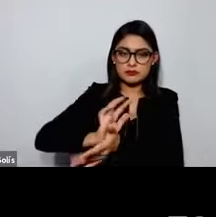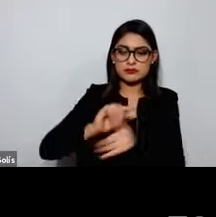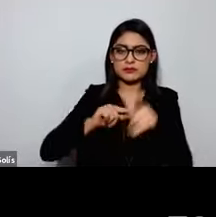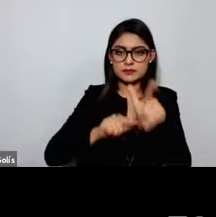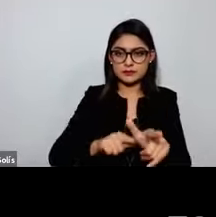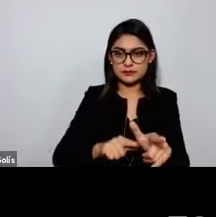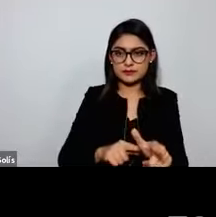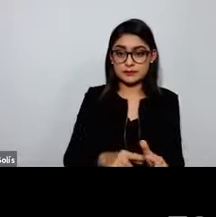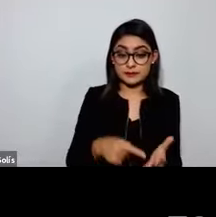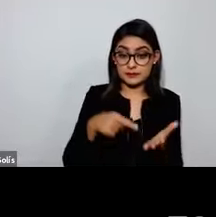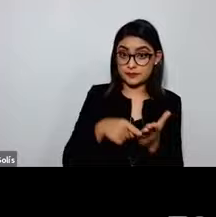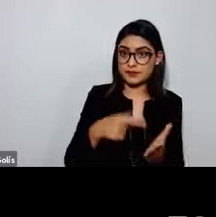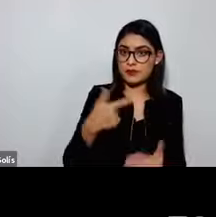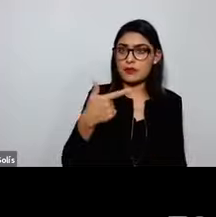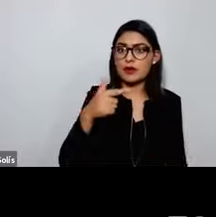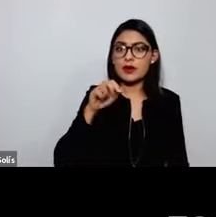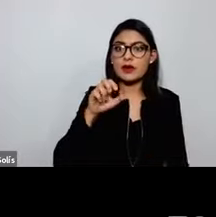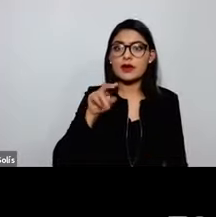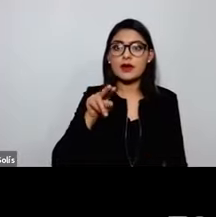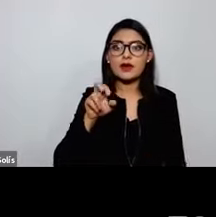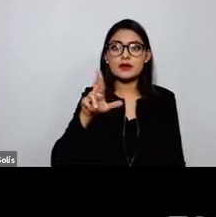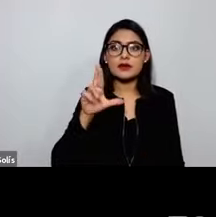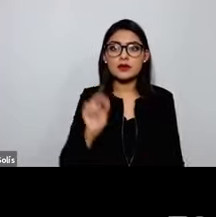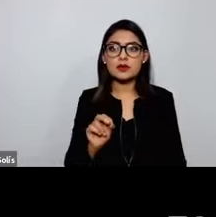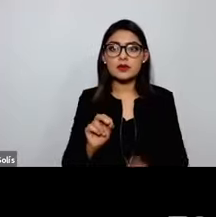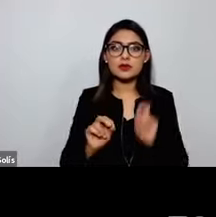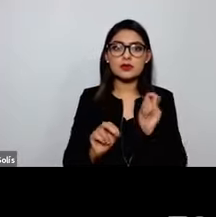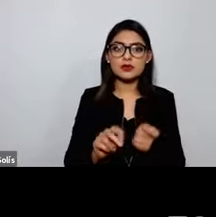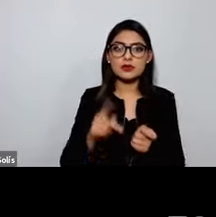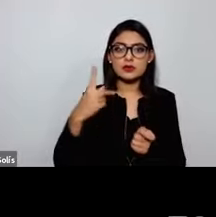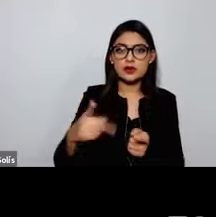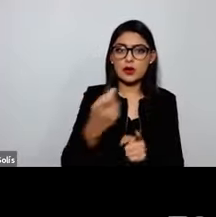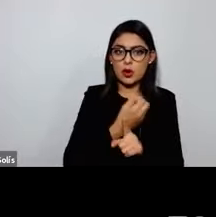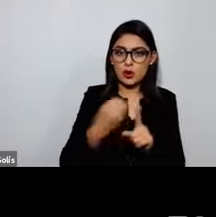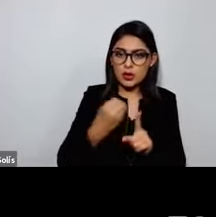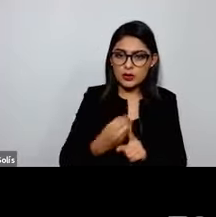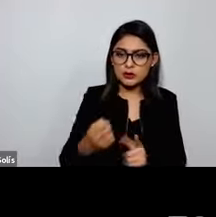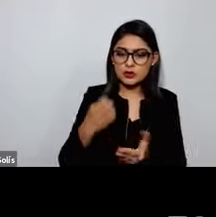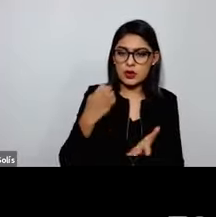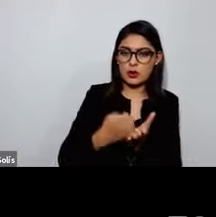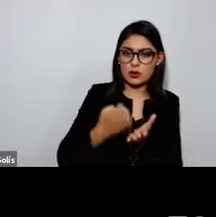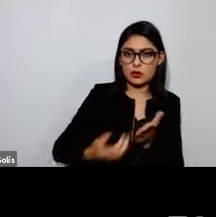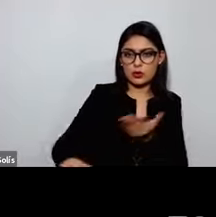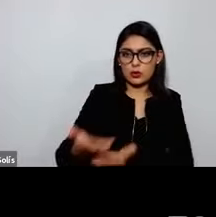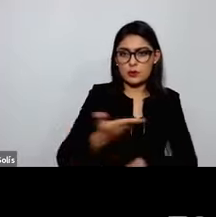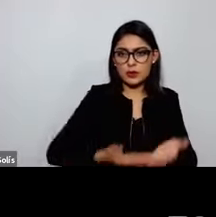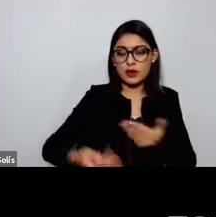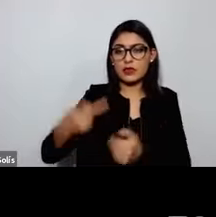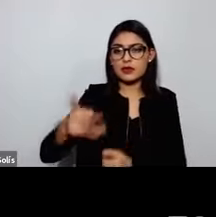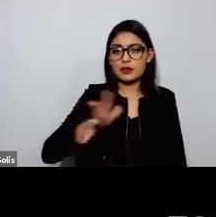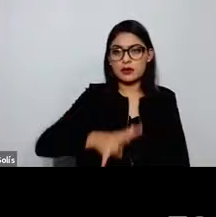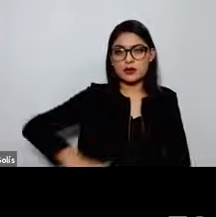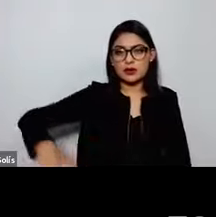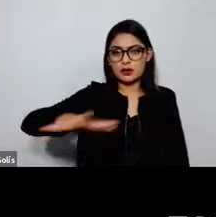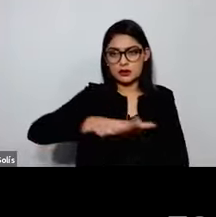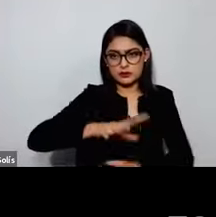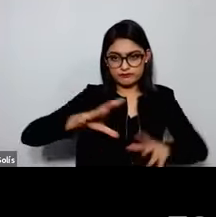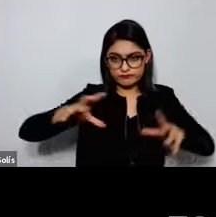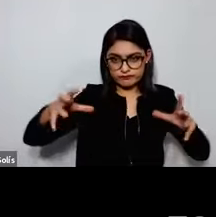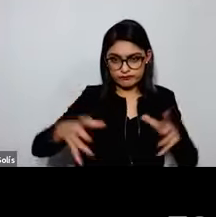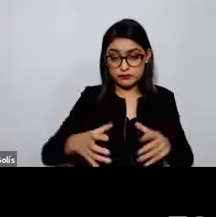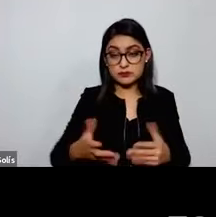El género es una categoría de organización económica de la sociedad. No podemos perder de vista esto